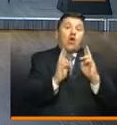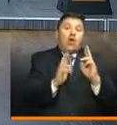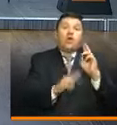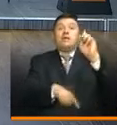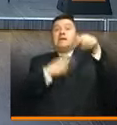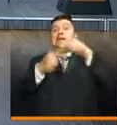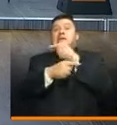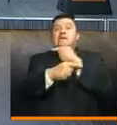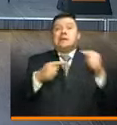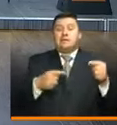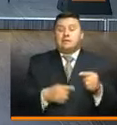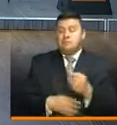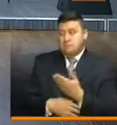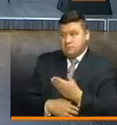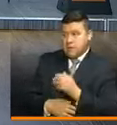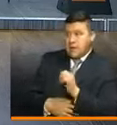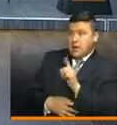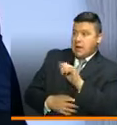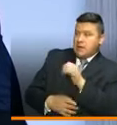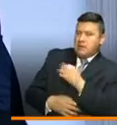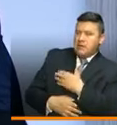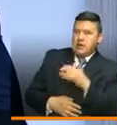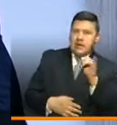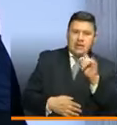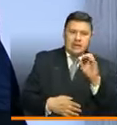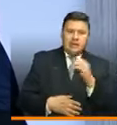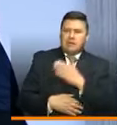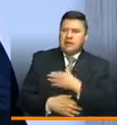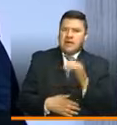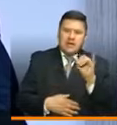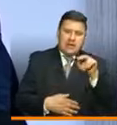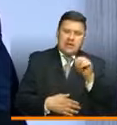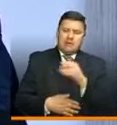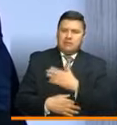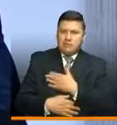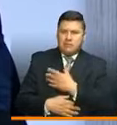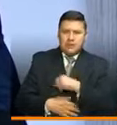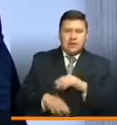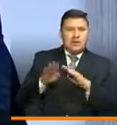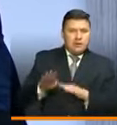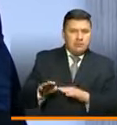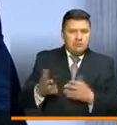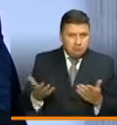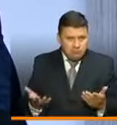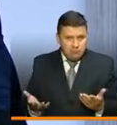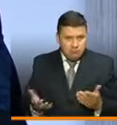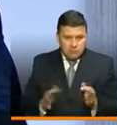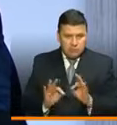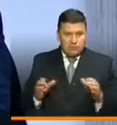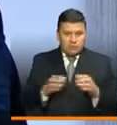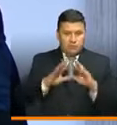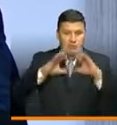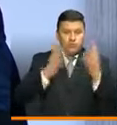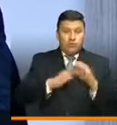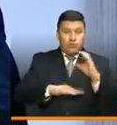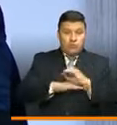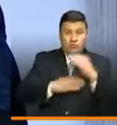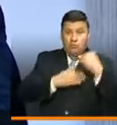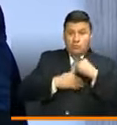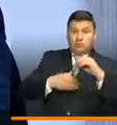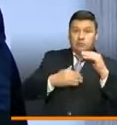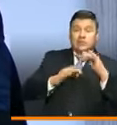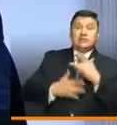próxima semana, querido Alejandro, querida Jessica, querida Gina, nuestra representante también de la Organización Mundial de la Salud, que ha sido